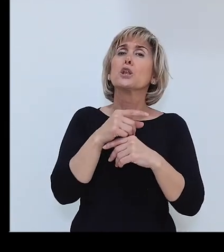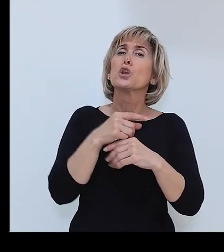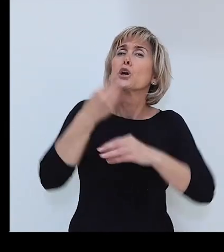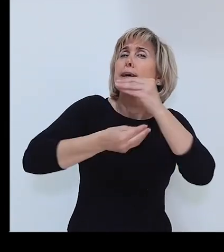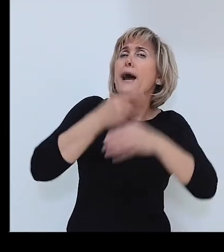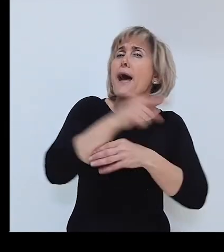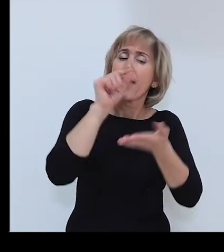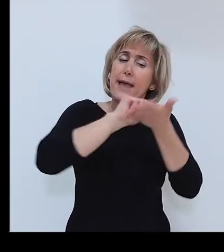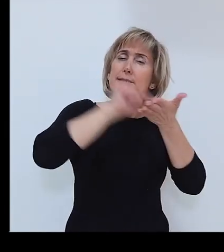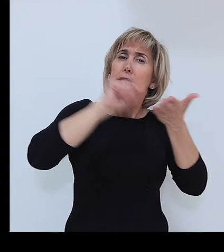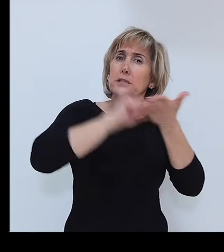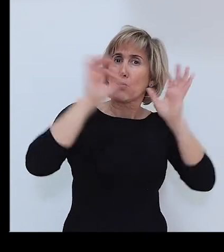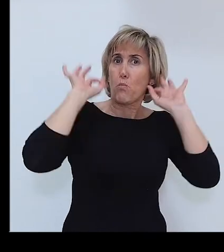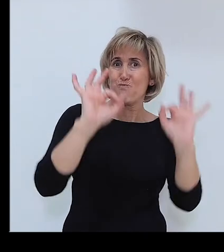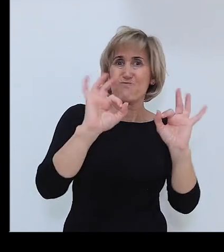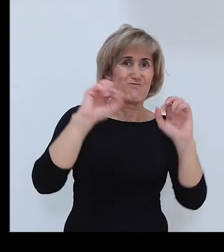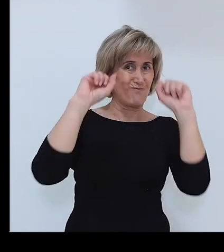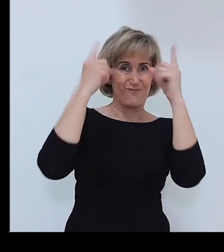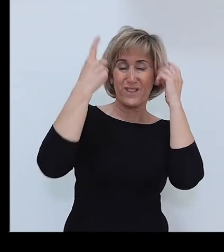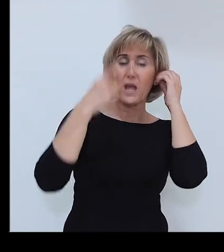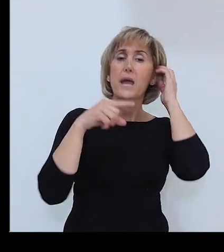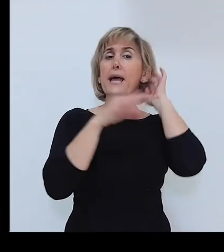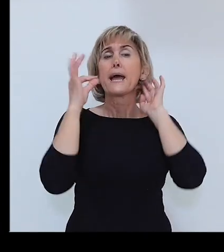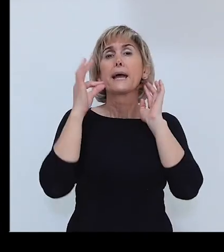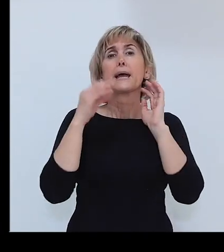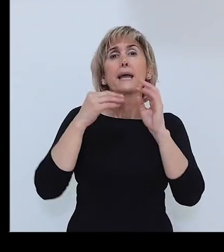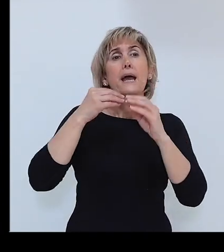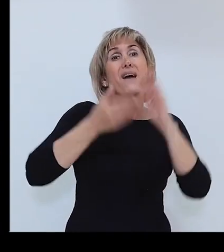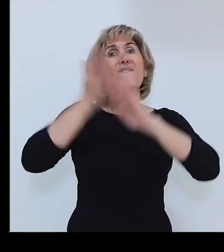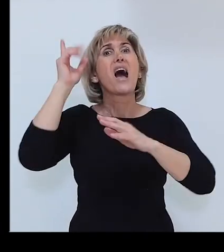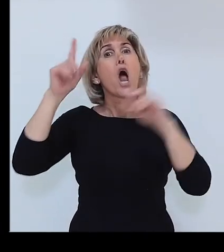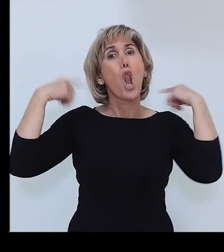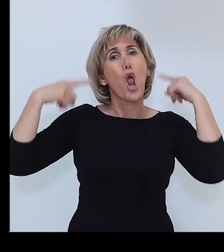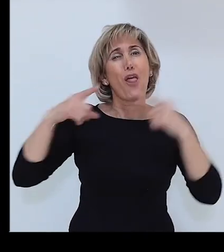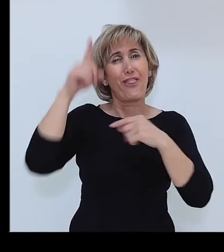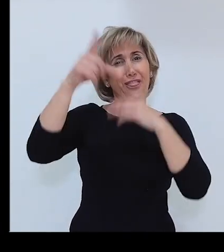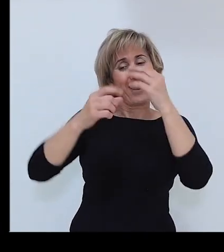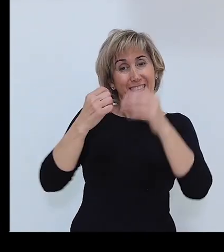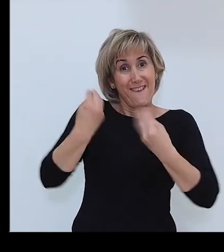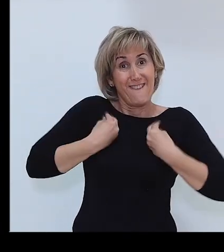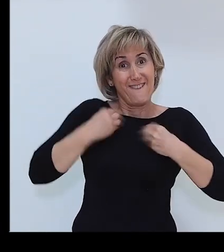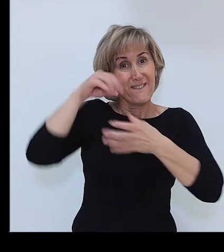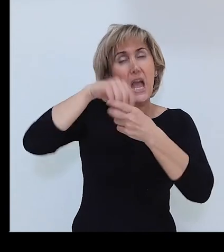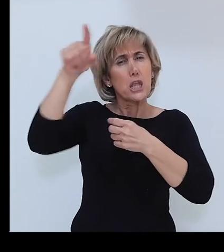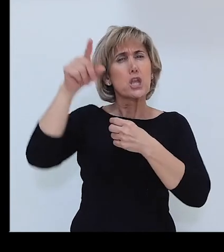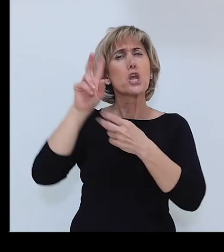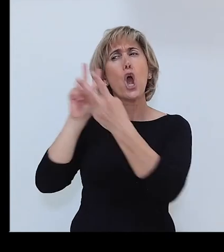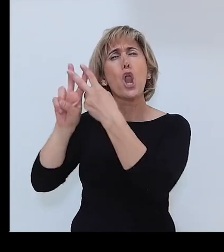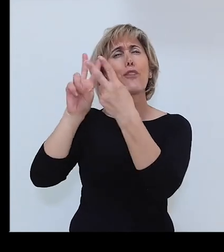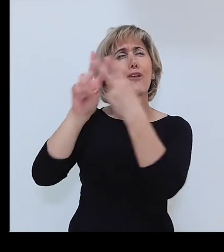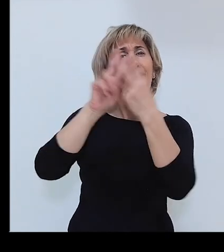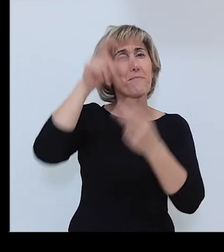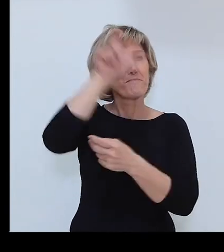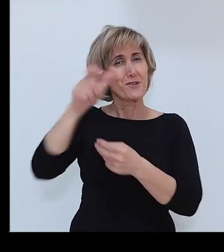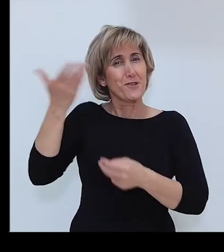se hace escritora freelance, se va a Londres a vivir, allí conoce a un montón de gente